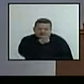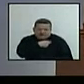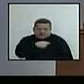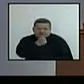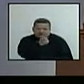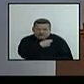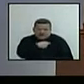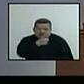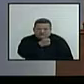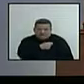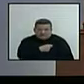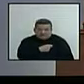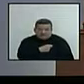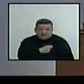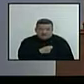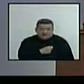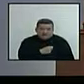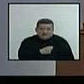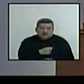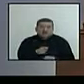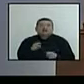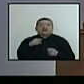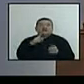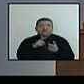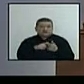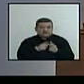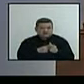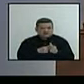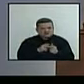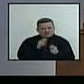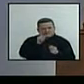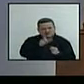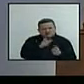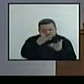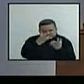Y entonces es como respondiendo a los que lo quieren ver: